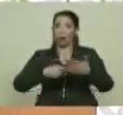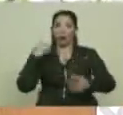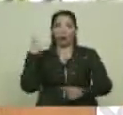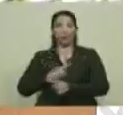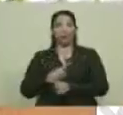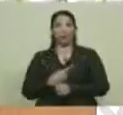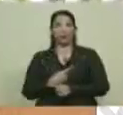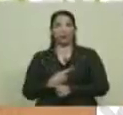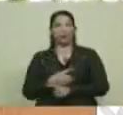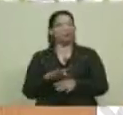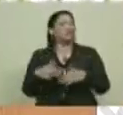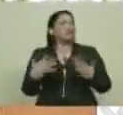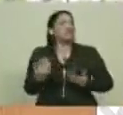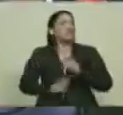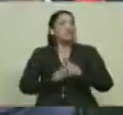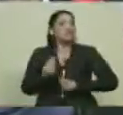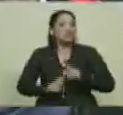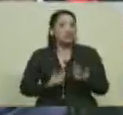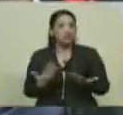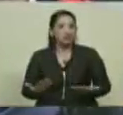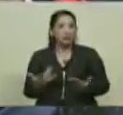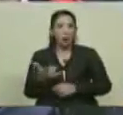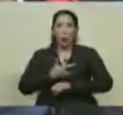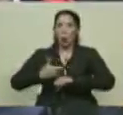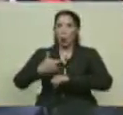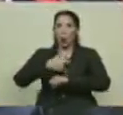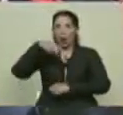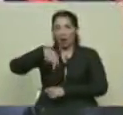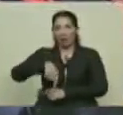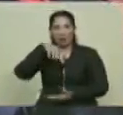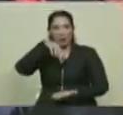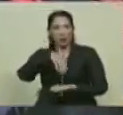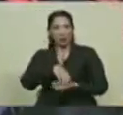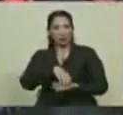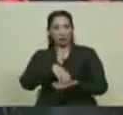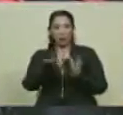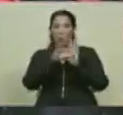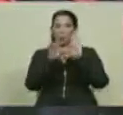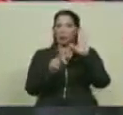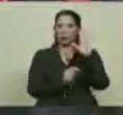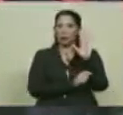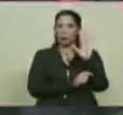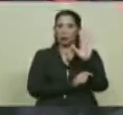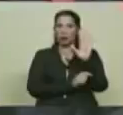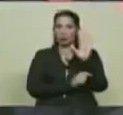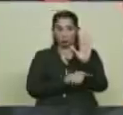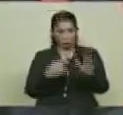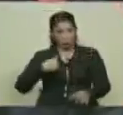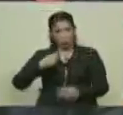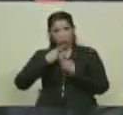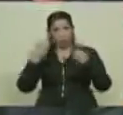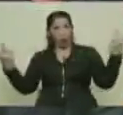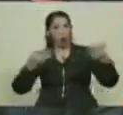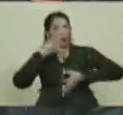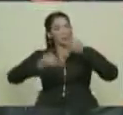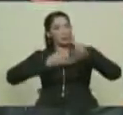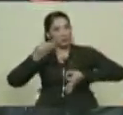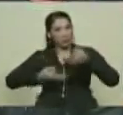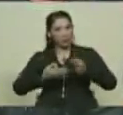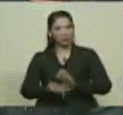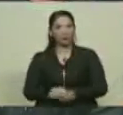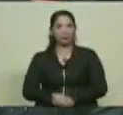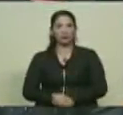qué dijeron los que gobernaron este país con esa constitución? Es más, le voy a decir, muchachos y muchachas, y hermanos del